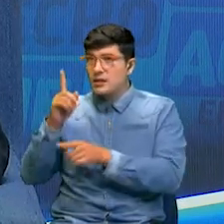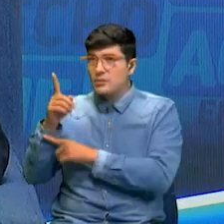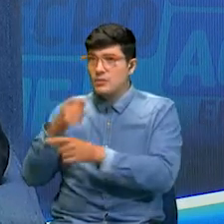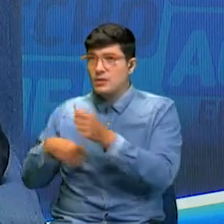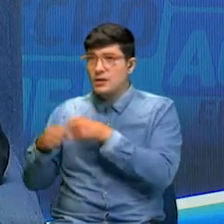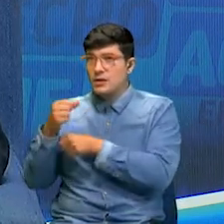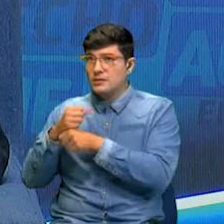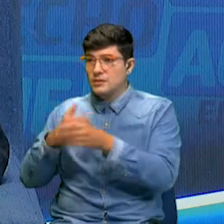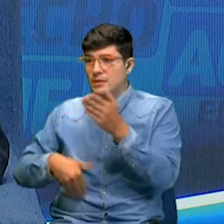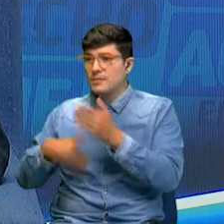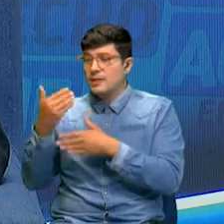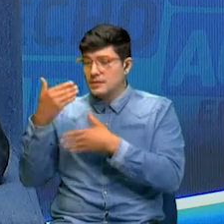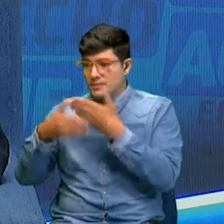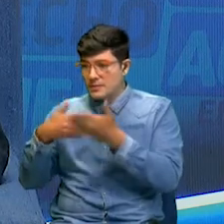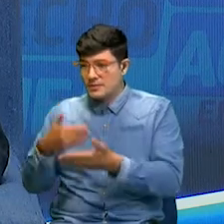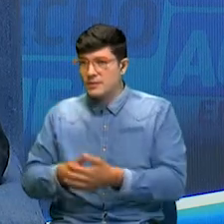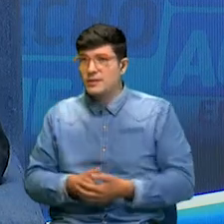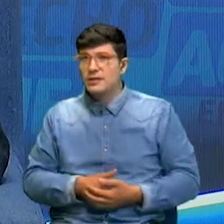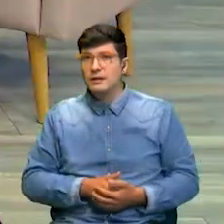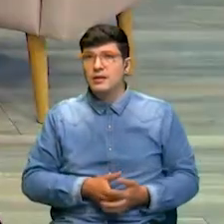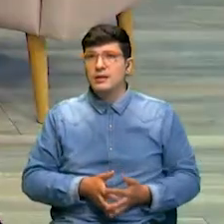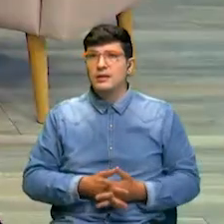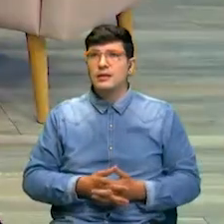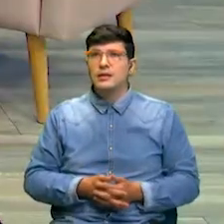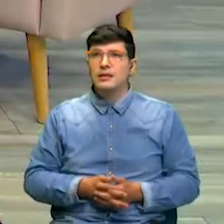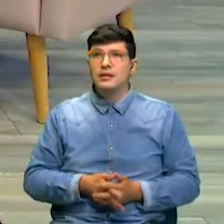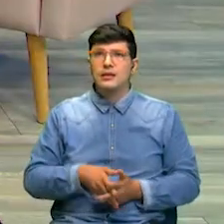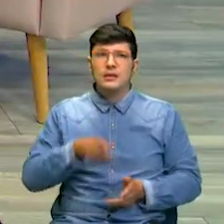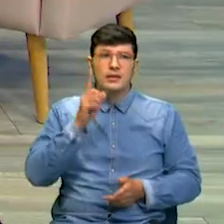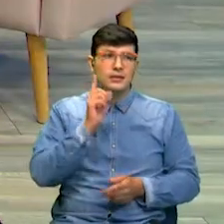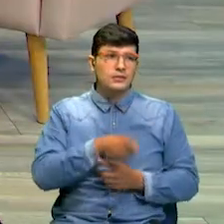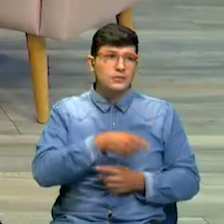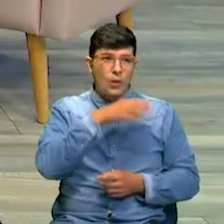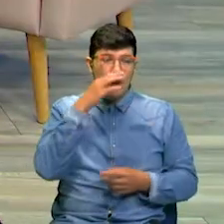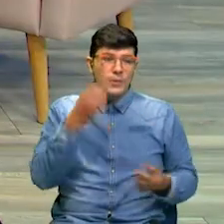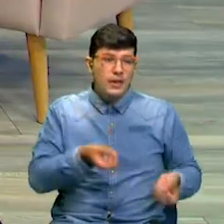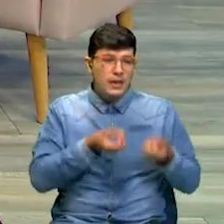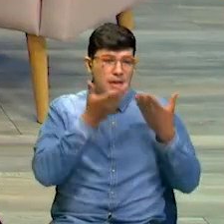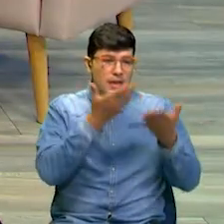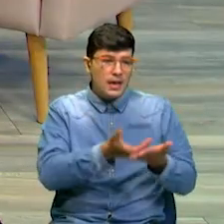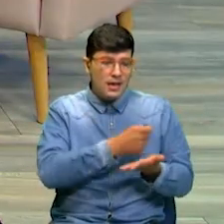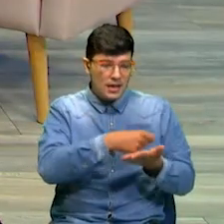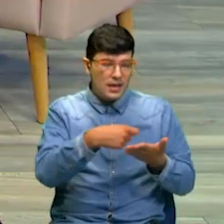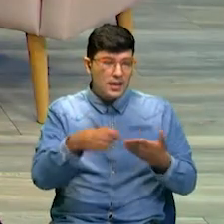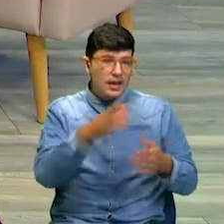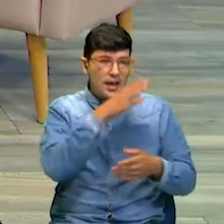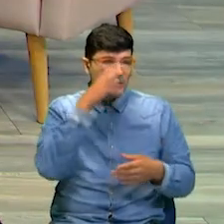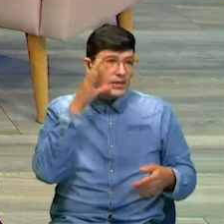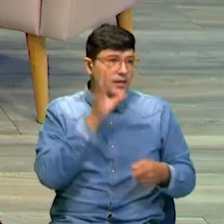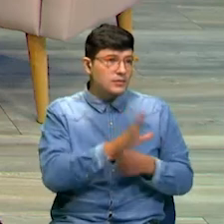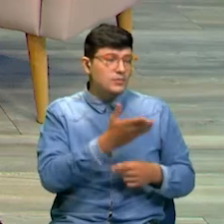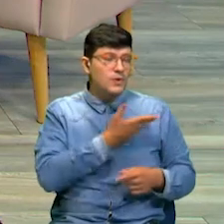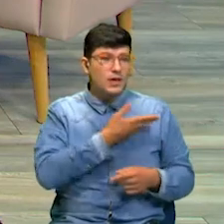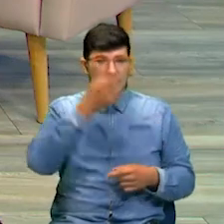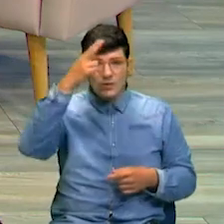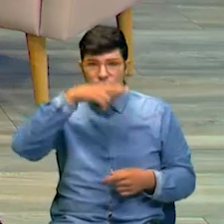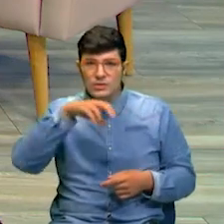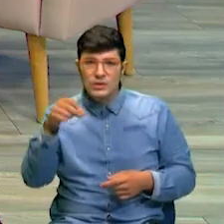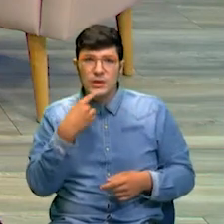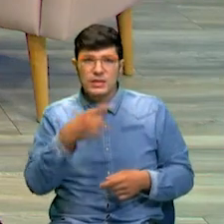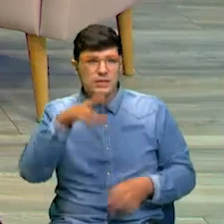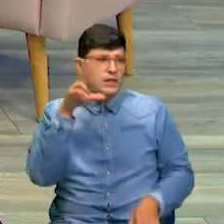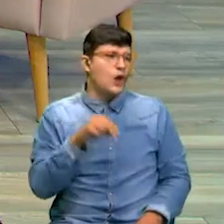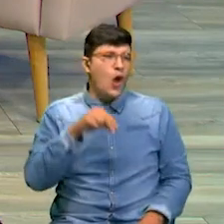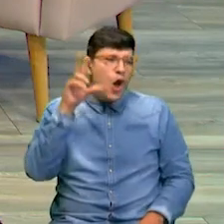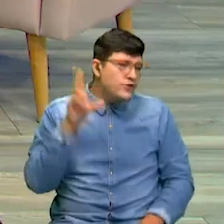proceso. Sí, que él le duró la finca a ella. Pero los hijos dicen que no, que ella lo estafó, que eso